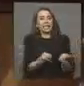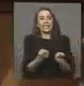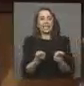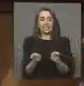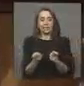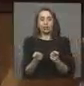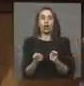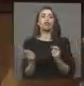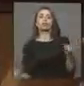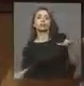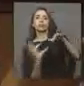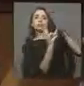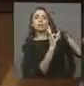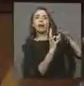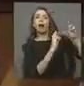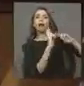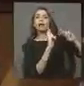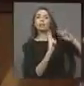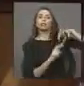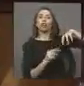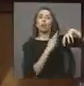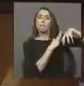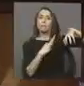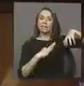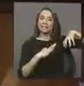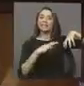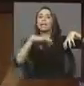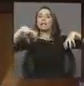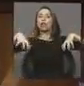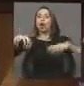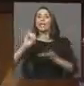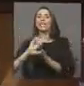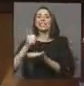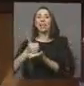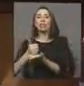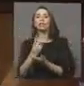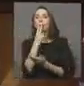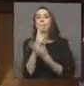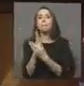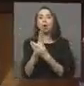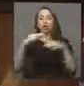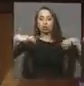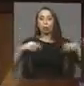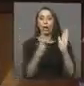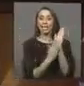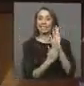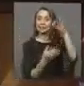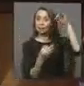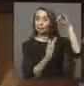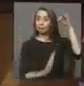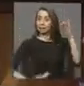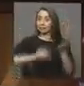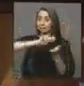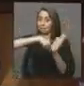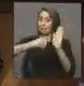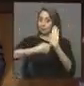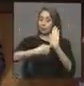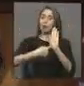con los ministerios y la intendencia de la región que estaba en Puerto Montt. Dicho instrumento dio resultados